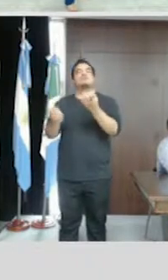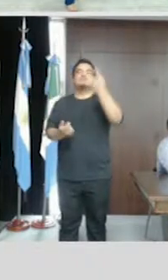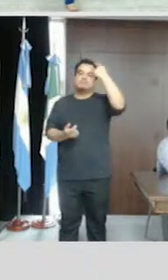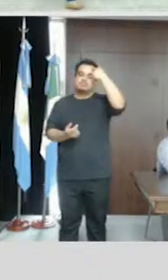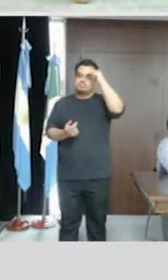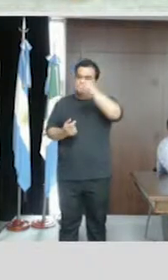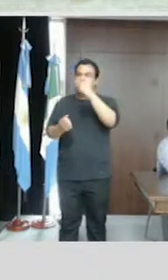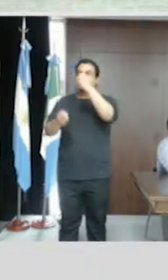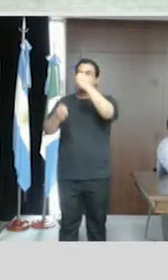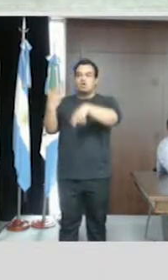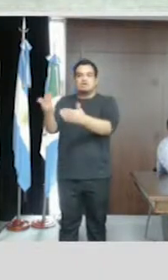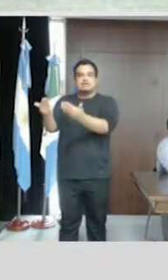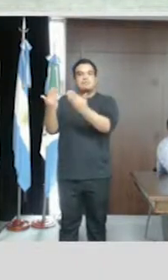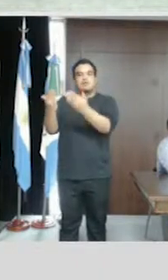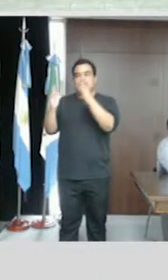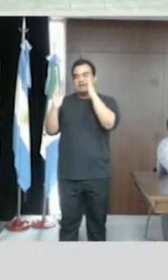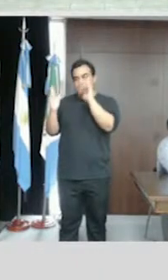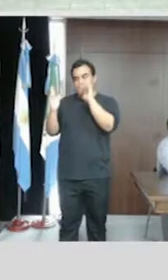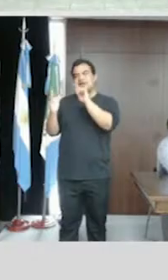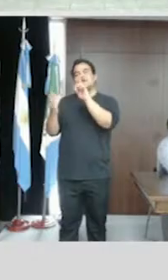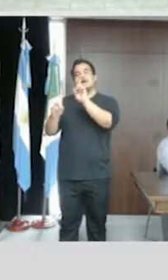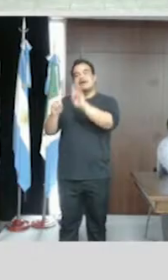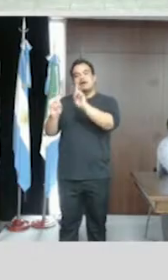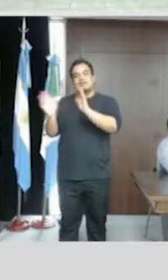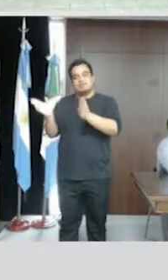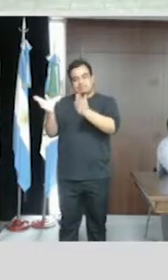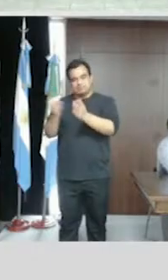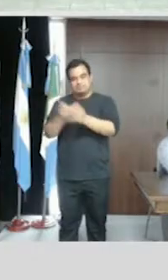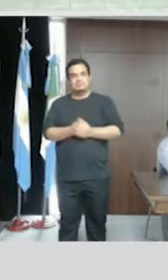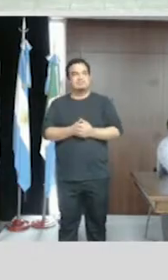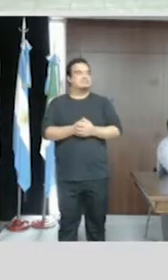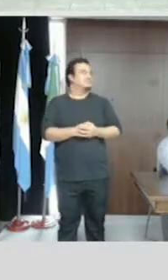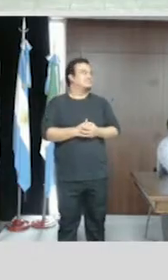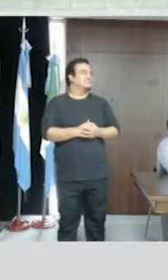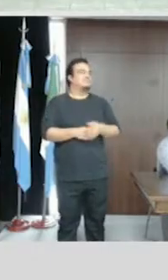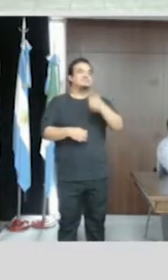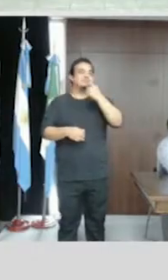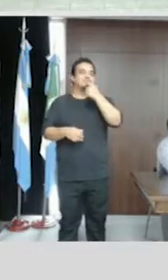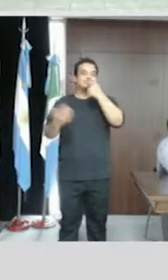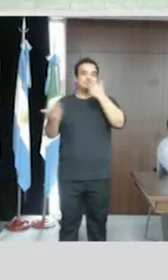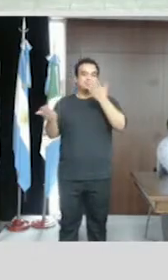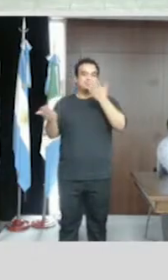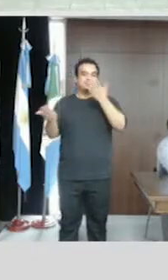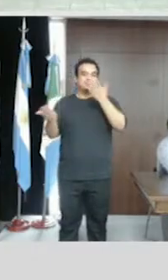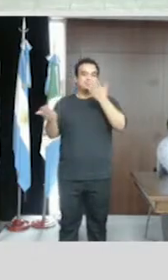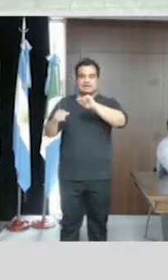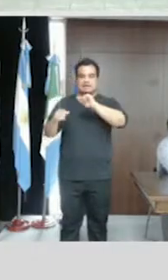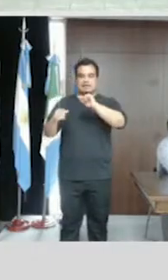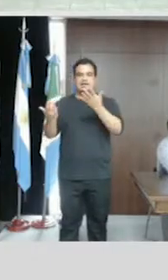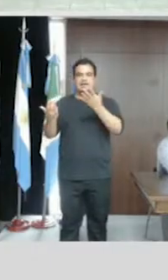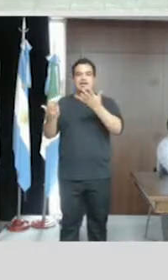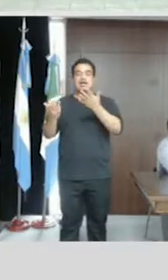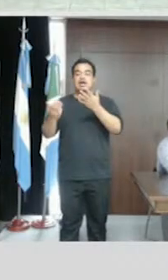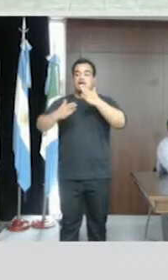hacer, rescatamos alguna de estas cosas. Buscamos dentro de los recursos donde hay alguna